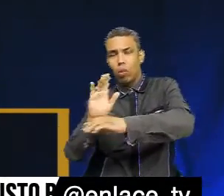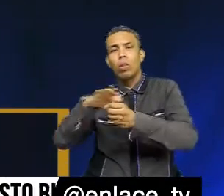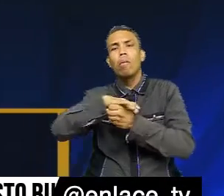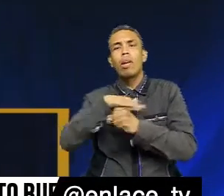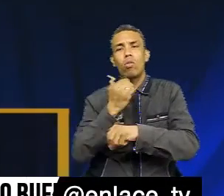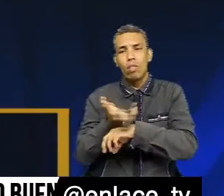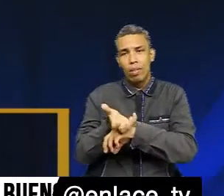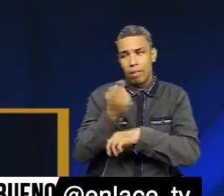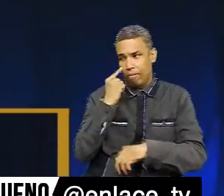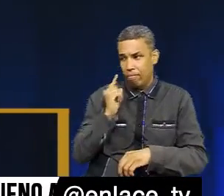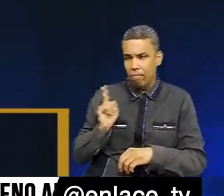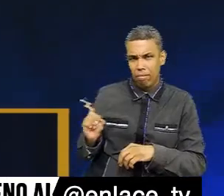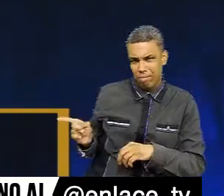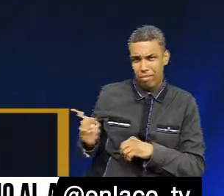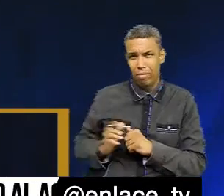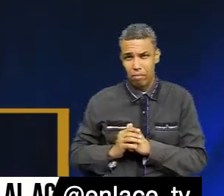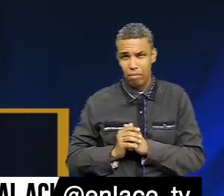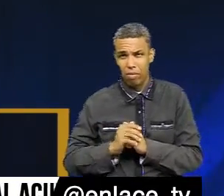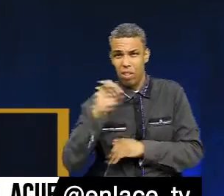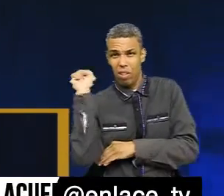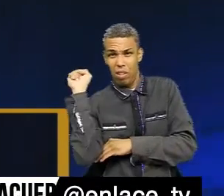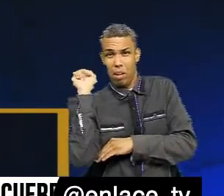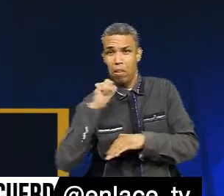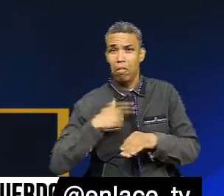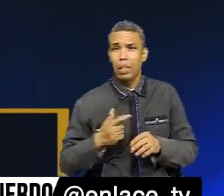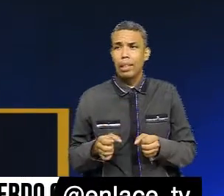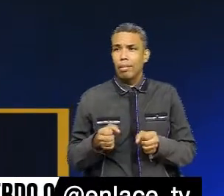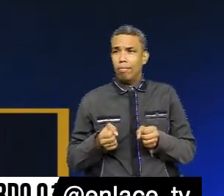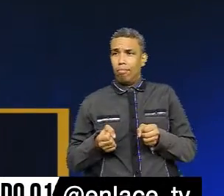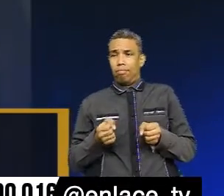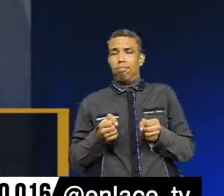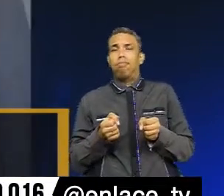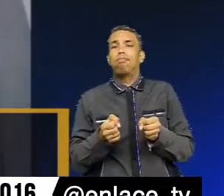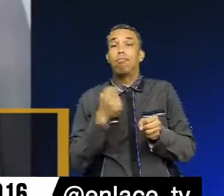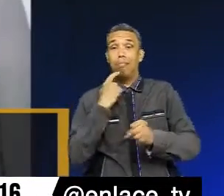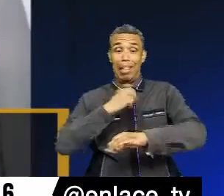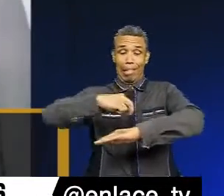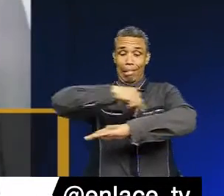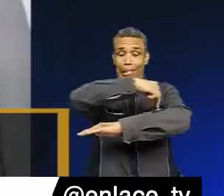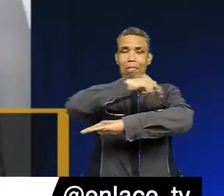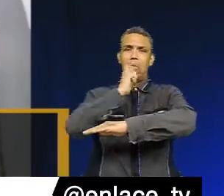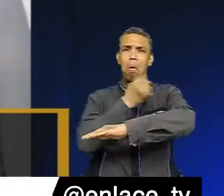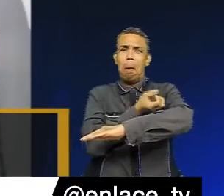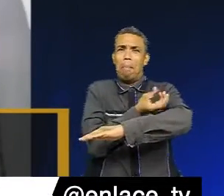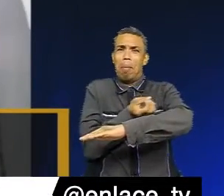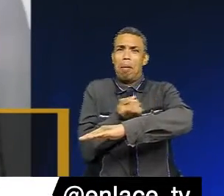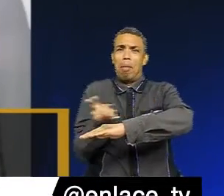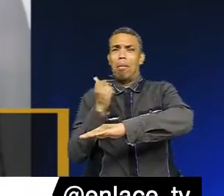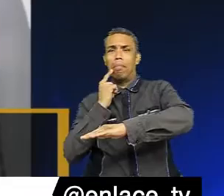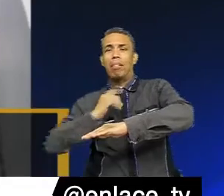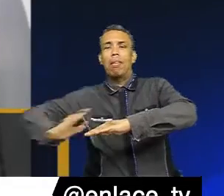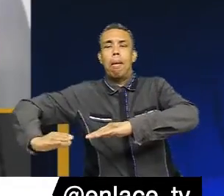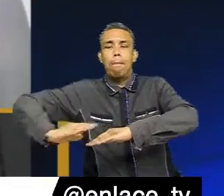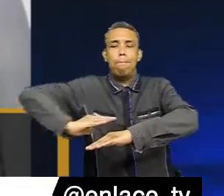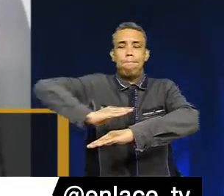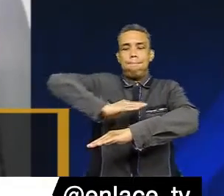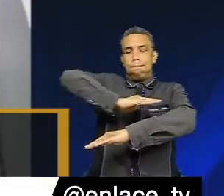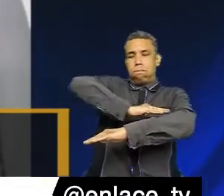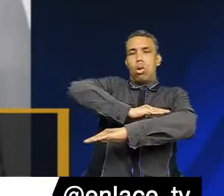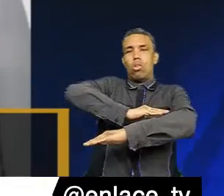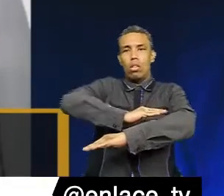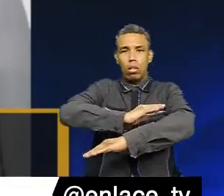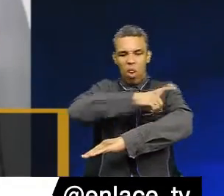los propietarios de estos vehículos los parquearon de una manera muy particular sobre la zona verde y ocupando además una buena parte del andén